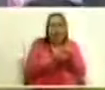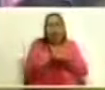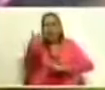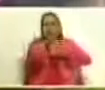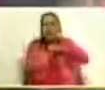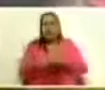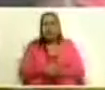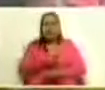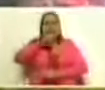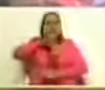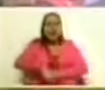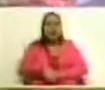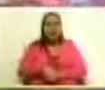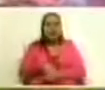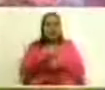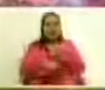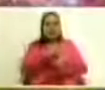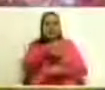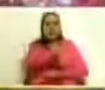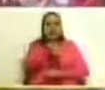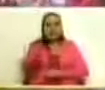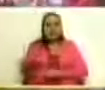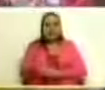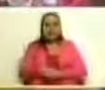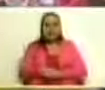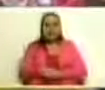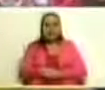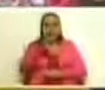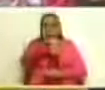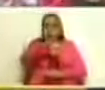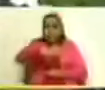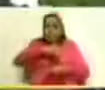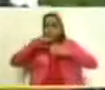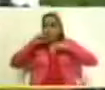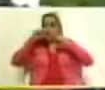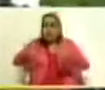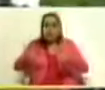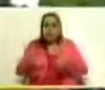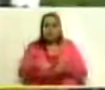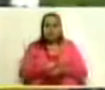tiempos históricos del siglo XXI. De allí venimos nosotros.